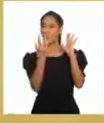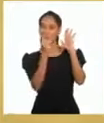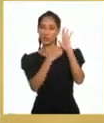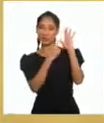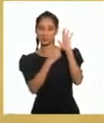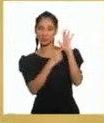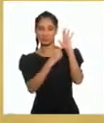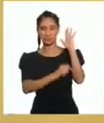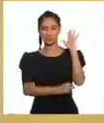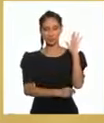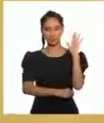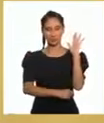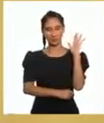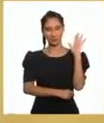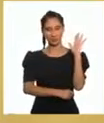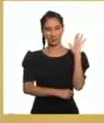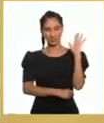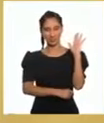Thank you.